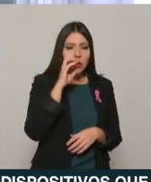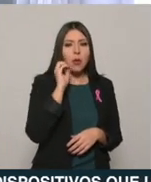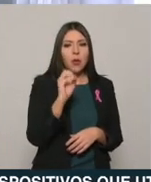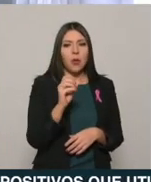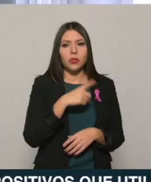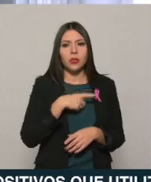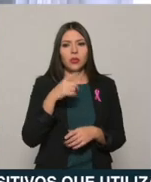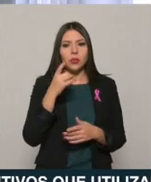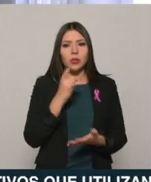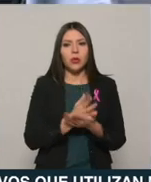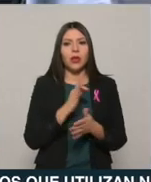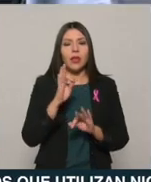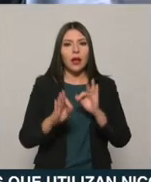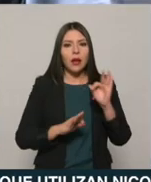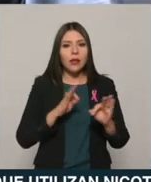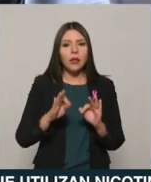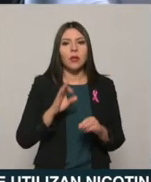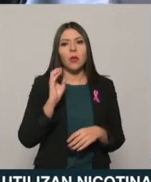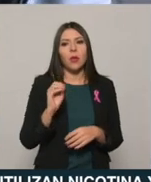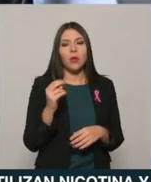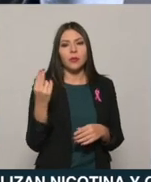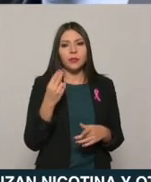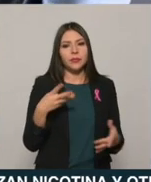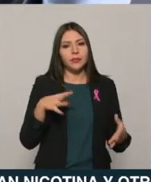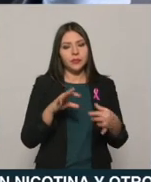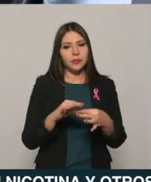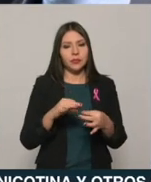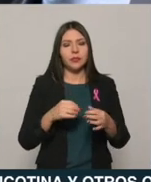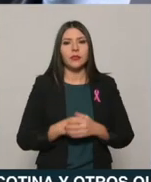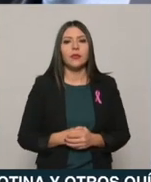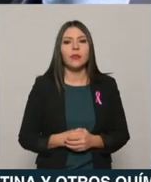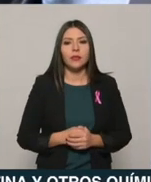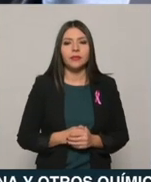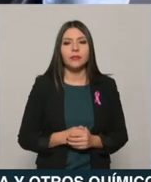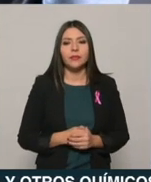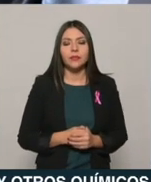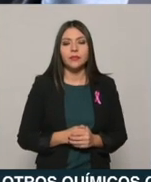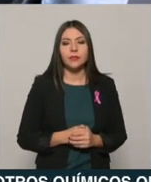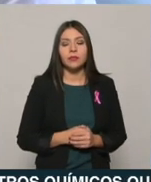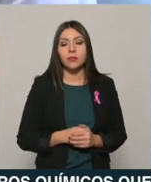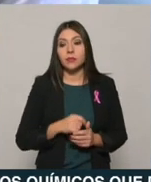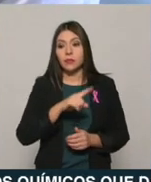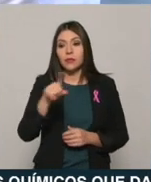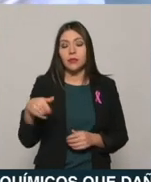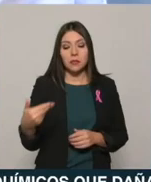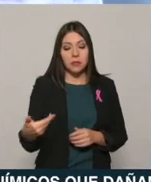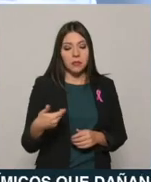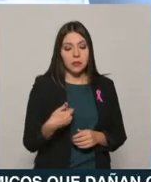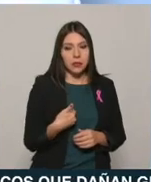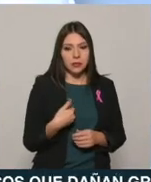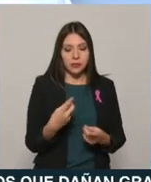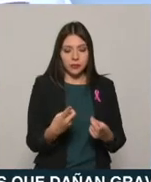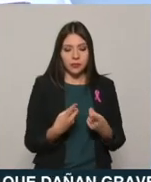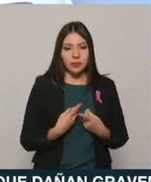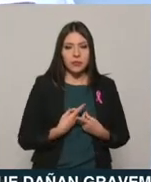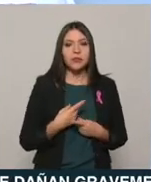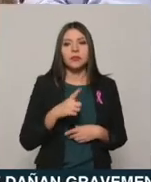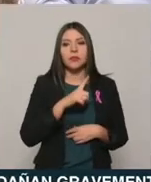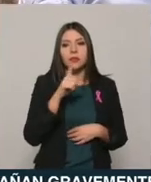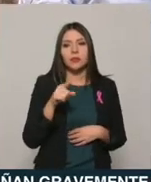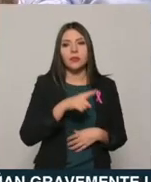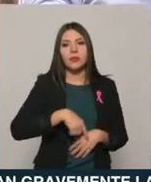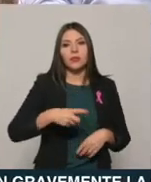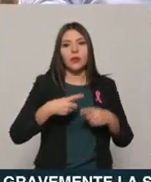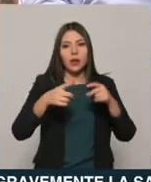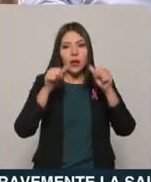requiere un tratamiento o un proceso de vinculación. Entonces, bueno, nos solicitan, nos llega un requerimiento y nosotros